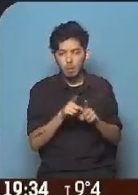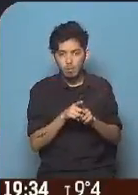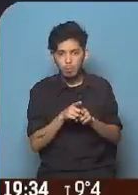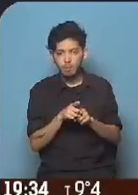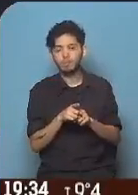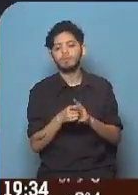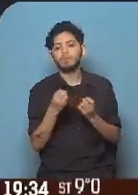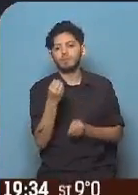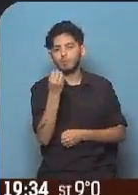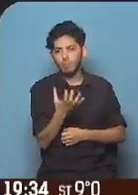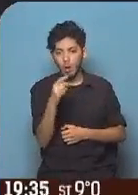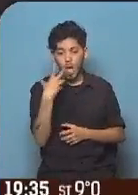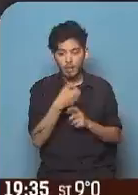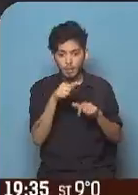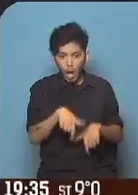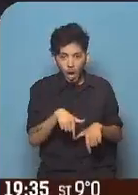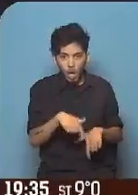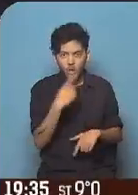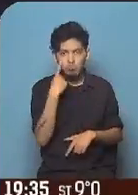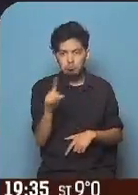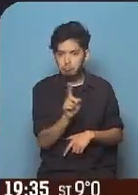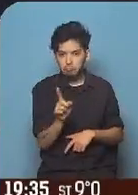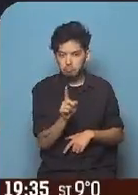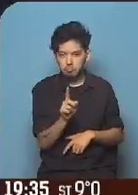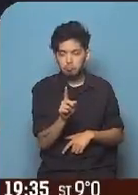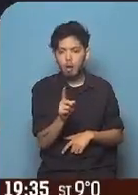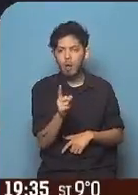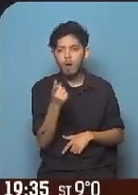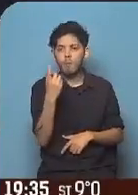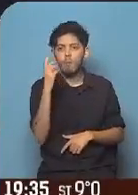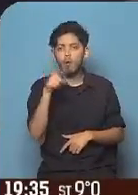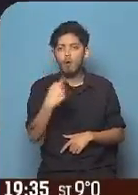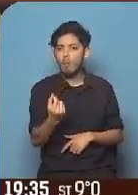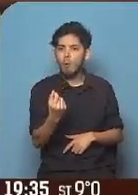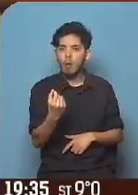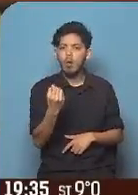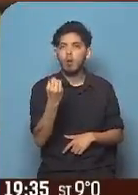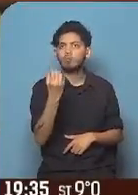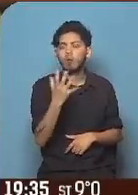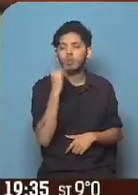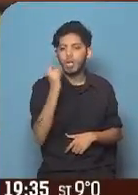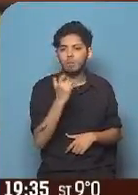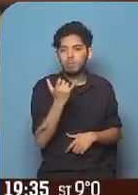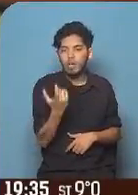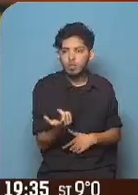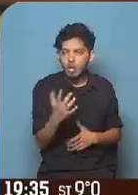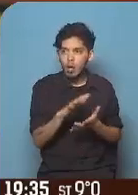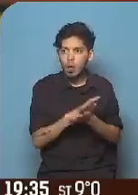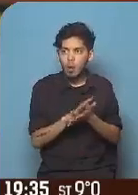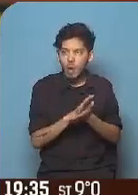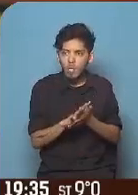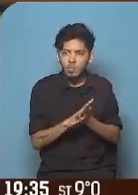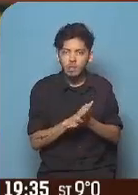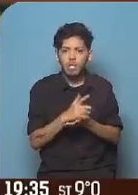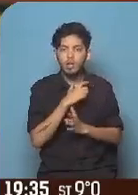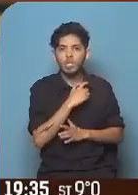Fundamentalmente porque hasta el día de hoy no se conocen los motivos, los fundamentos por los cuales se